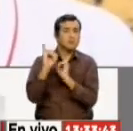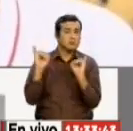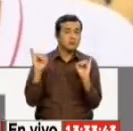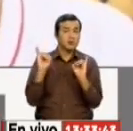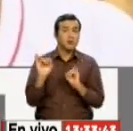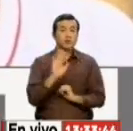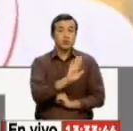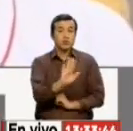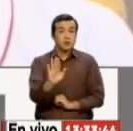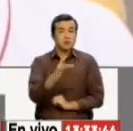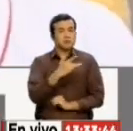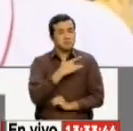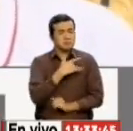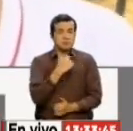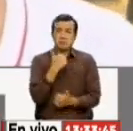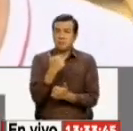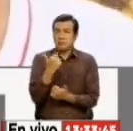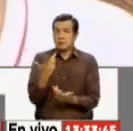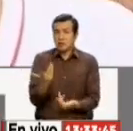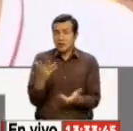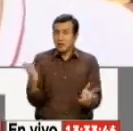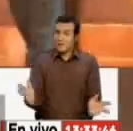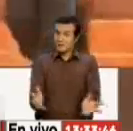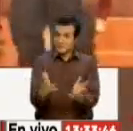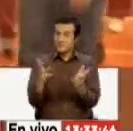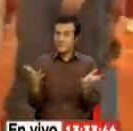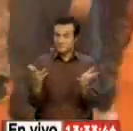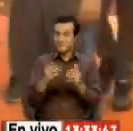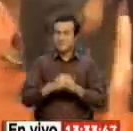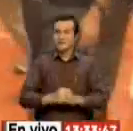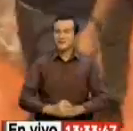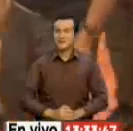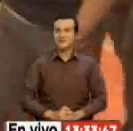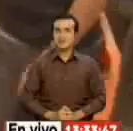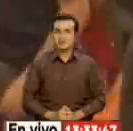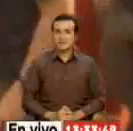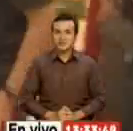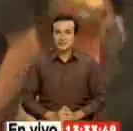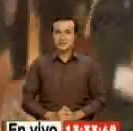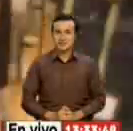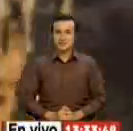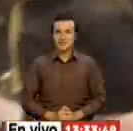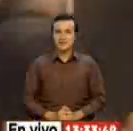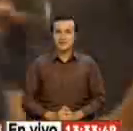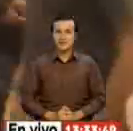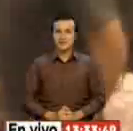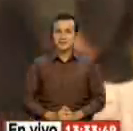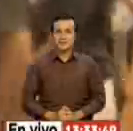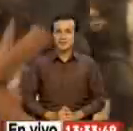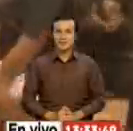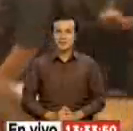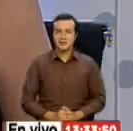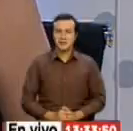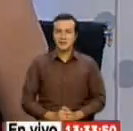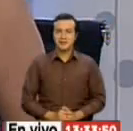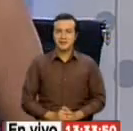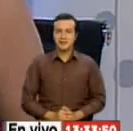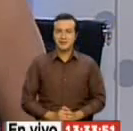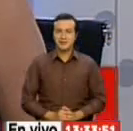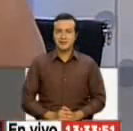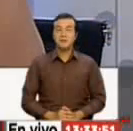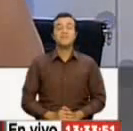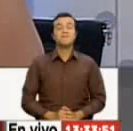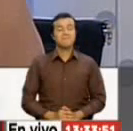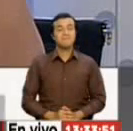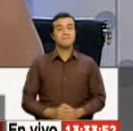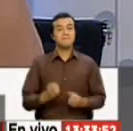estén bien y se estén motivados. Para Telediario, reportó Máximo Barba. Y bien,